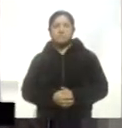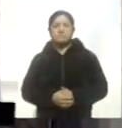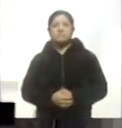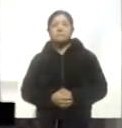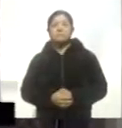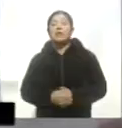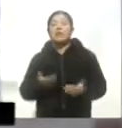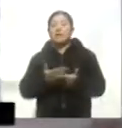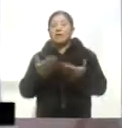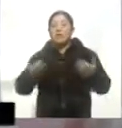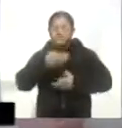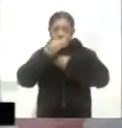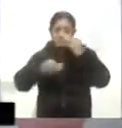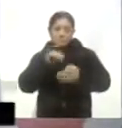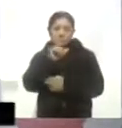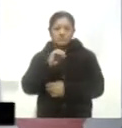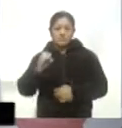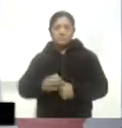Corona.